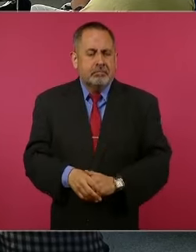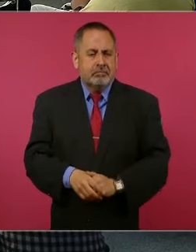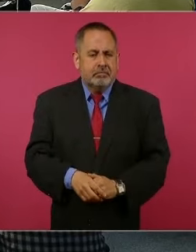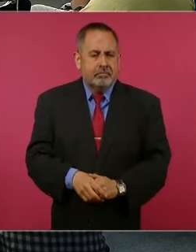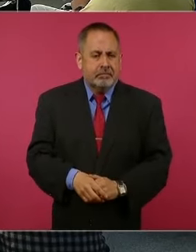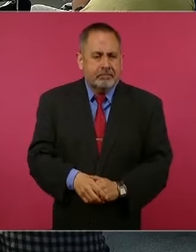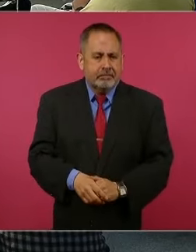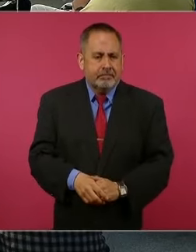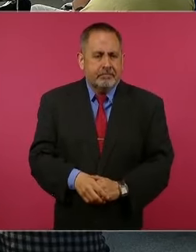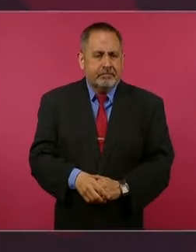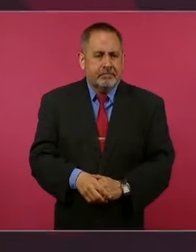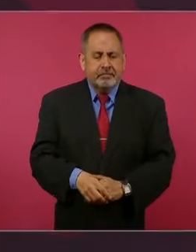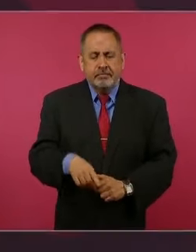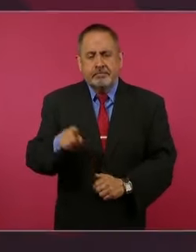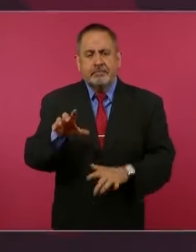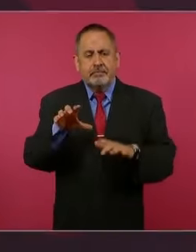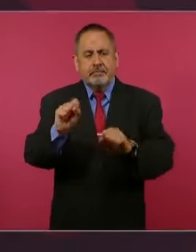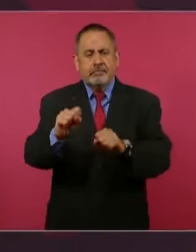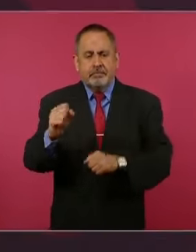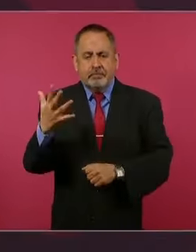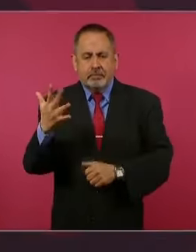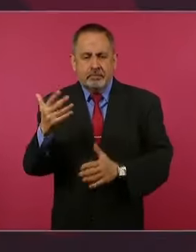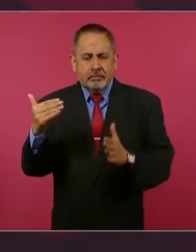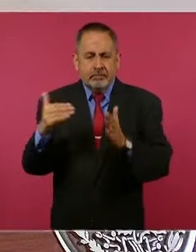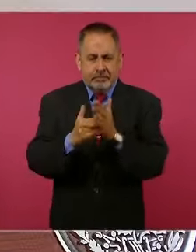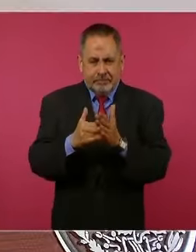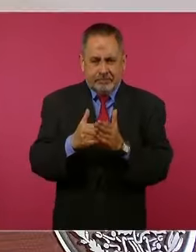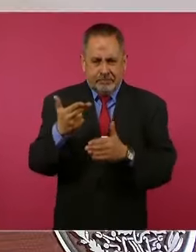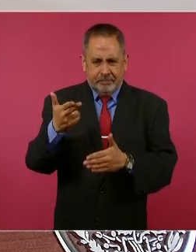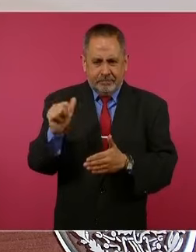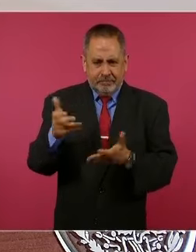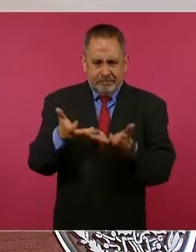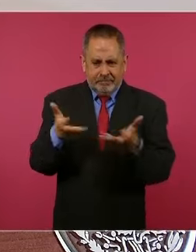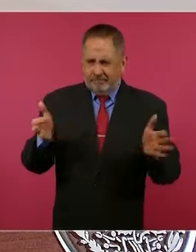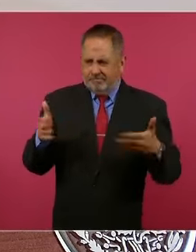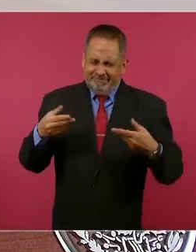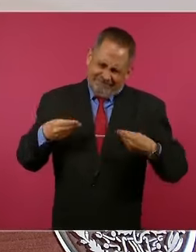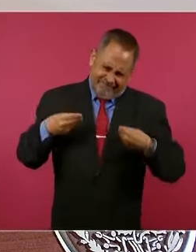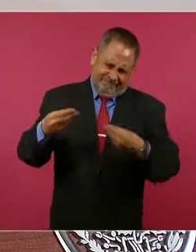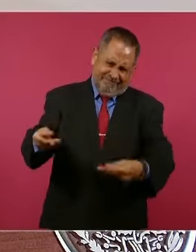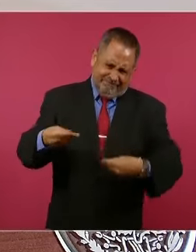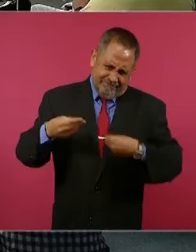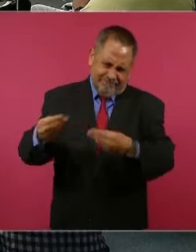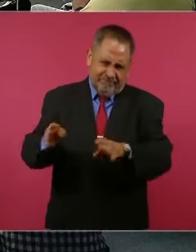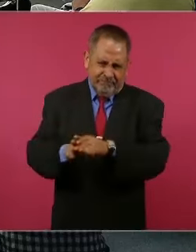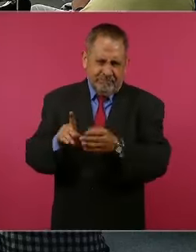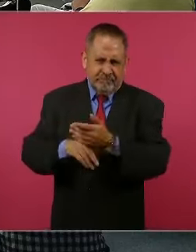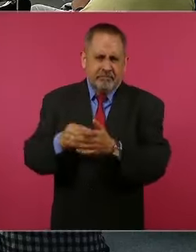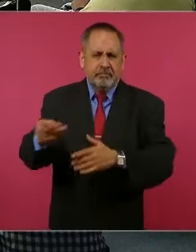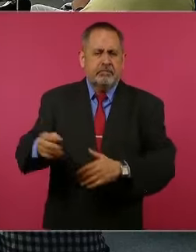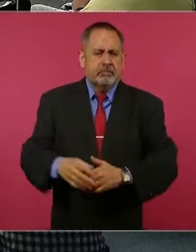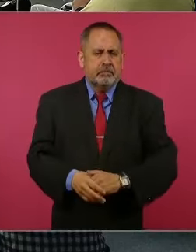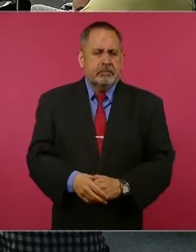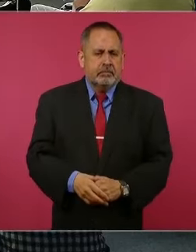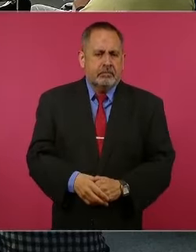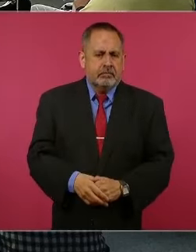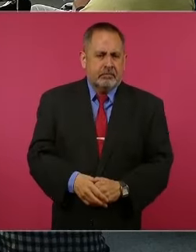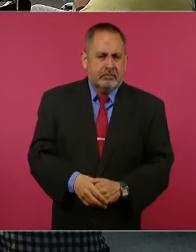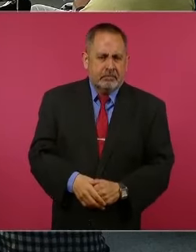344 va llegar a 50000 hectáreas y no es ni lo que les